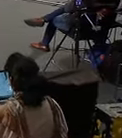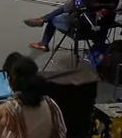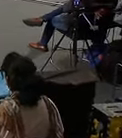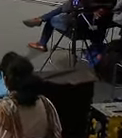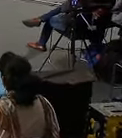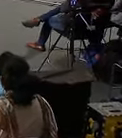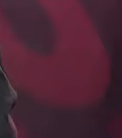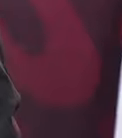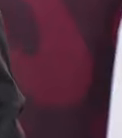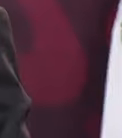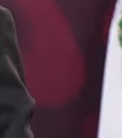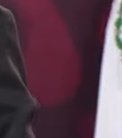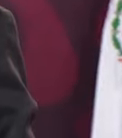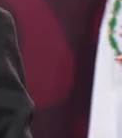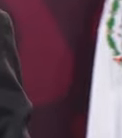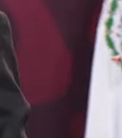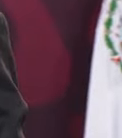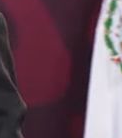de construcción